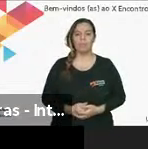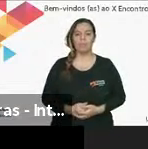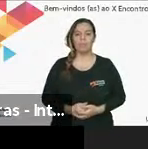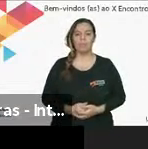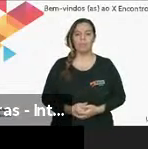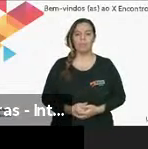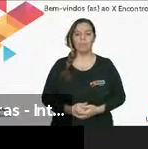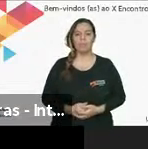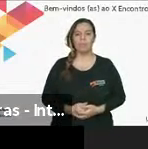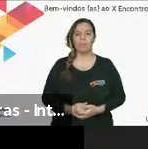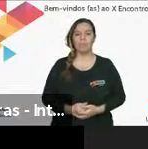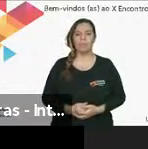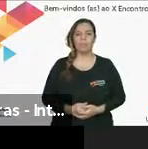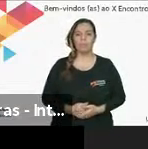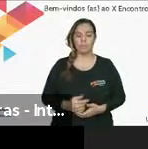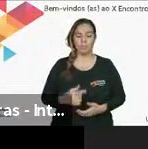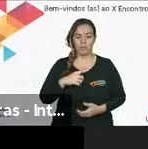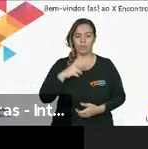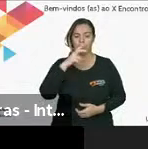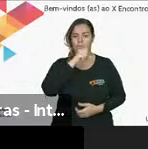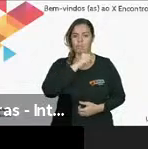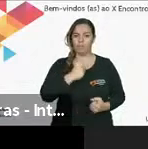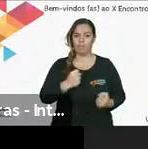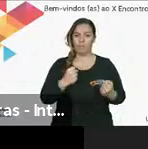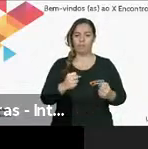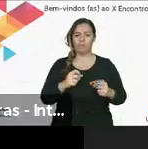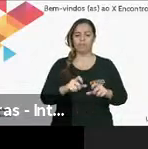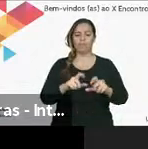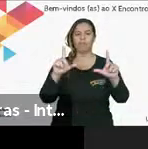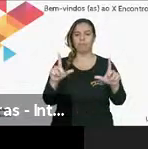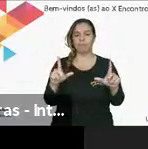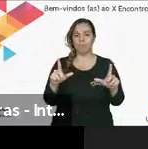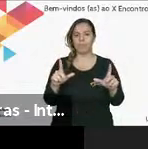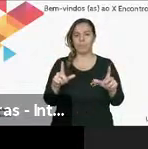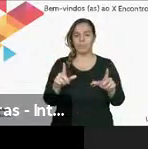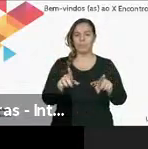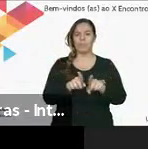con gran intensidad, se ilumina, y